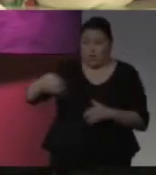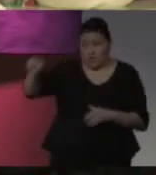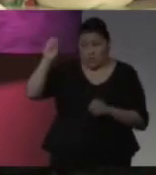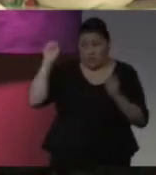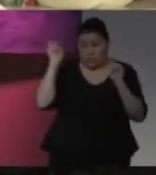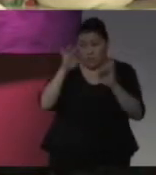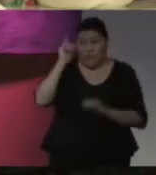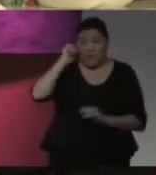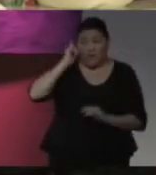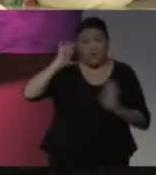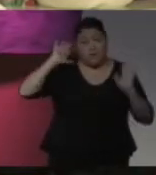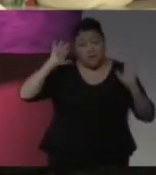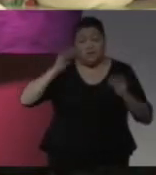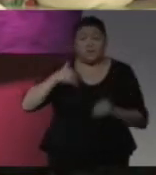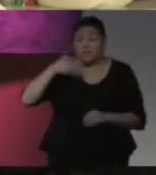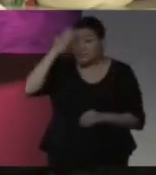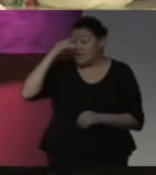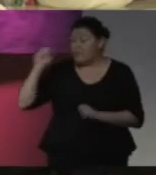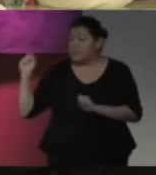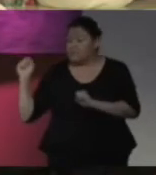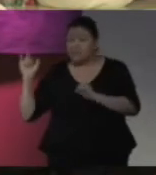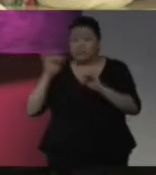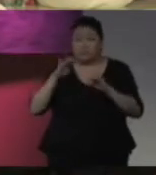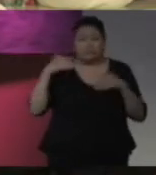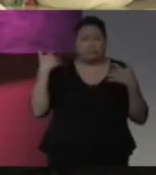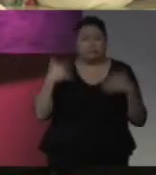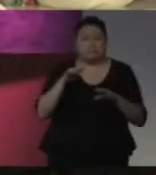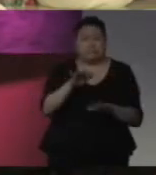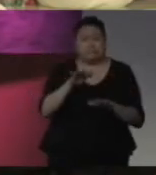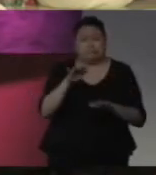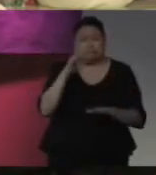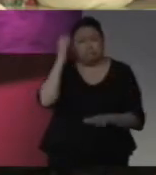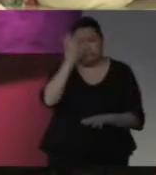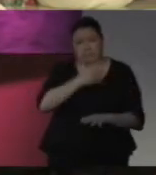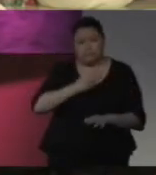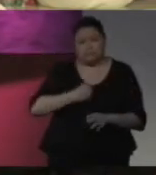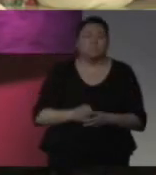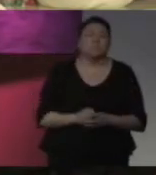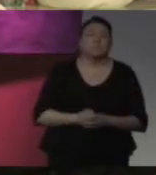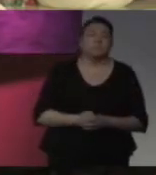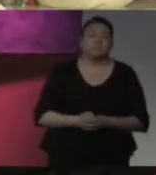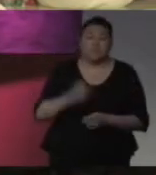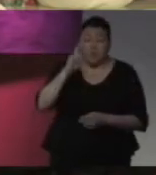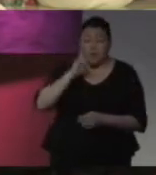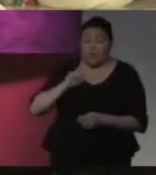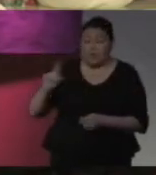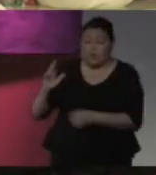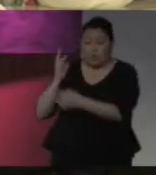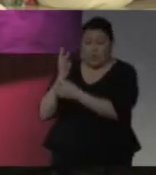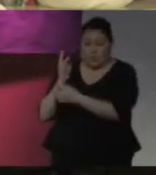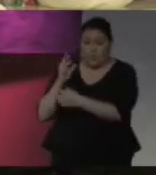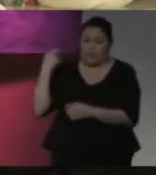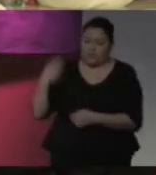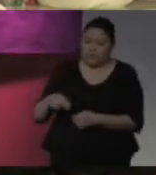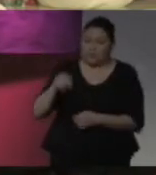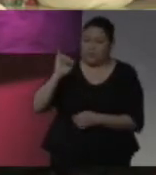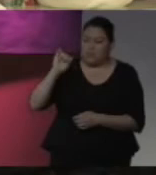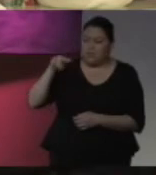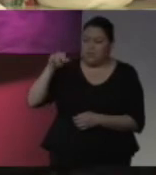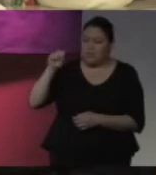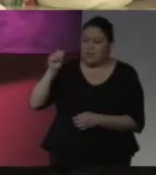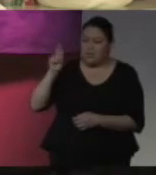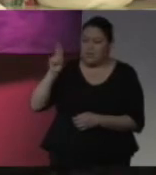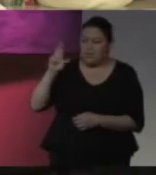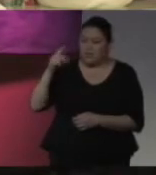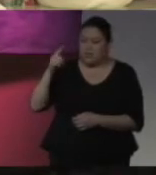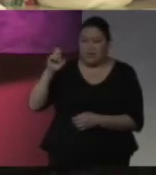allá. Fue una experiencia extraordinaria. Dice la insurgenta Erika: